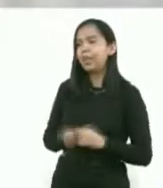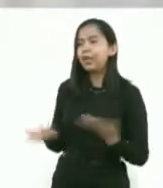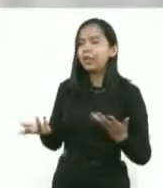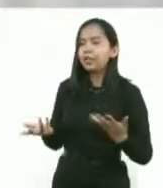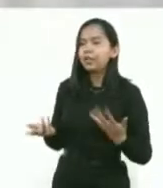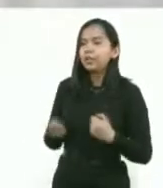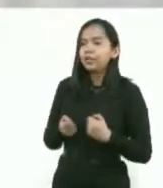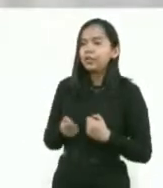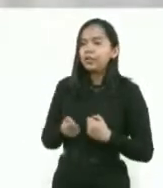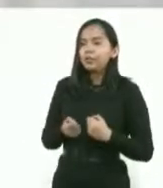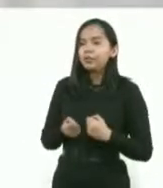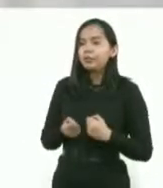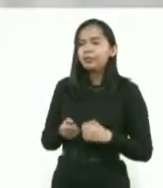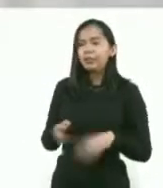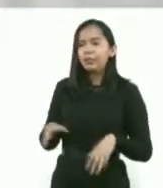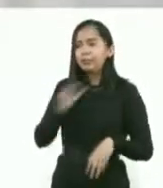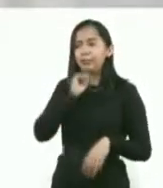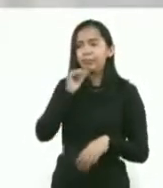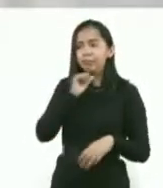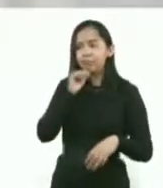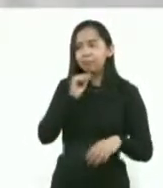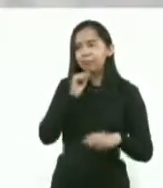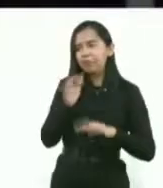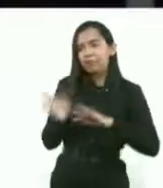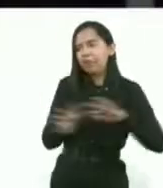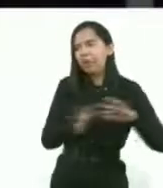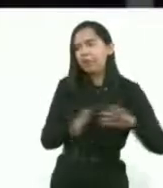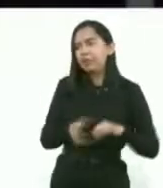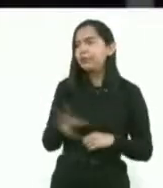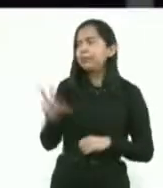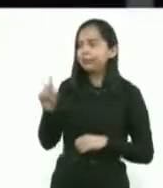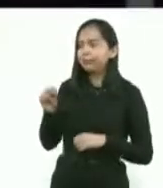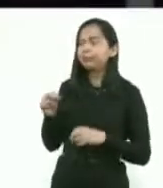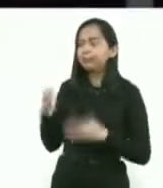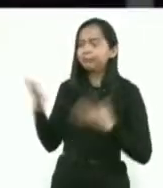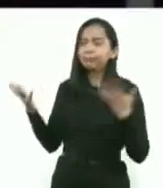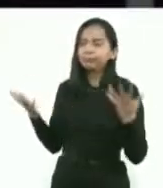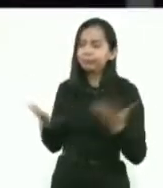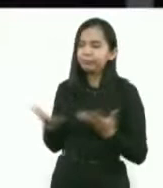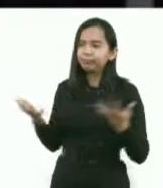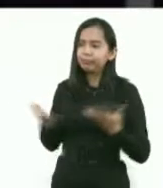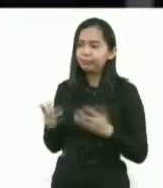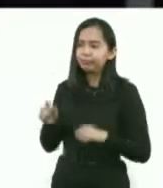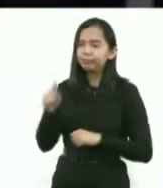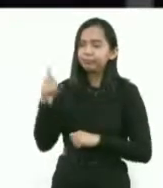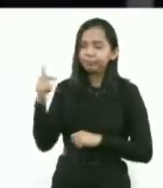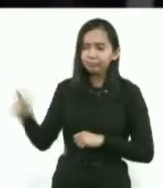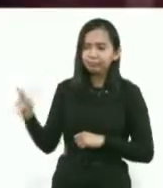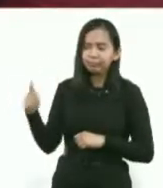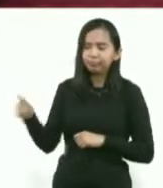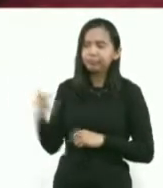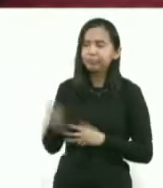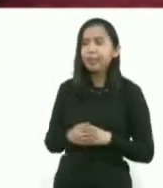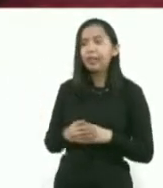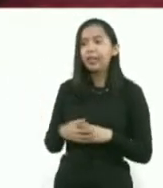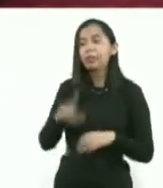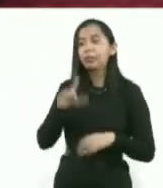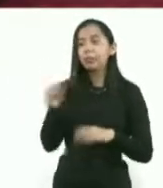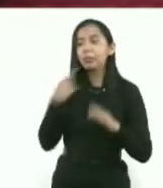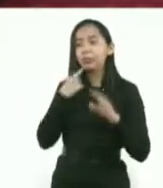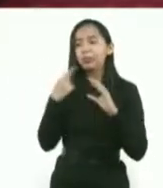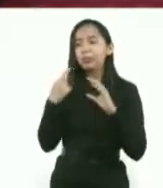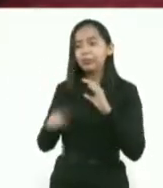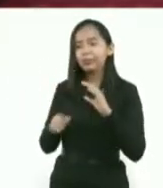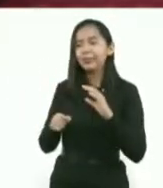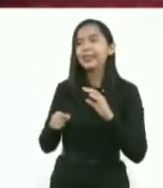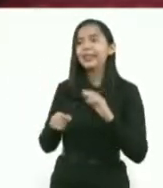Porque no es que no haya habido nada, sino hubo un origen, hubo hechos que se cometieron, a partir de ahí una denuncia penal y